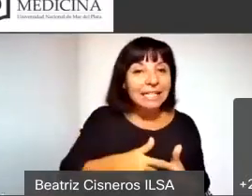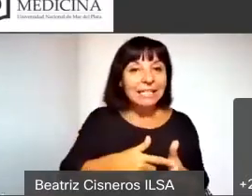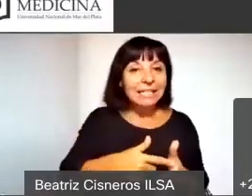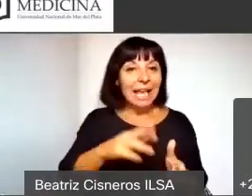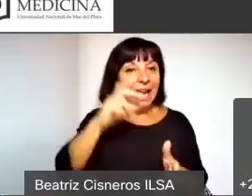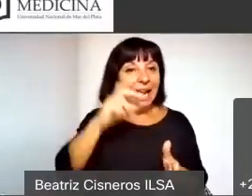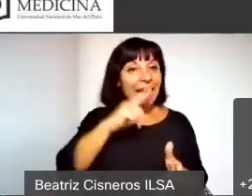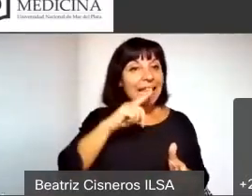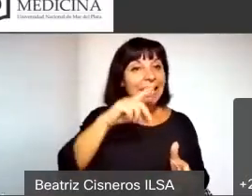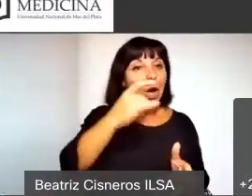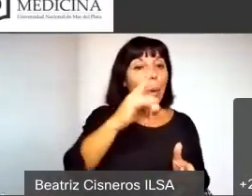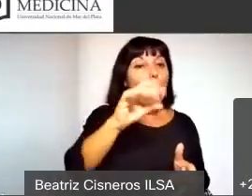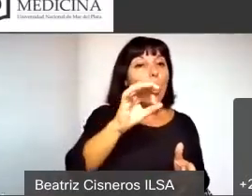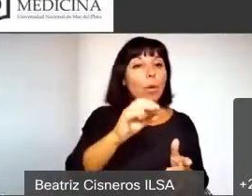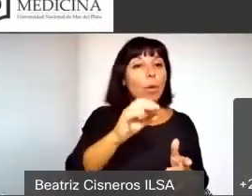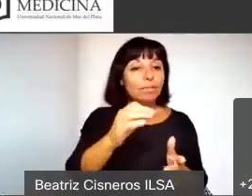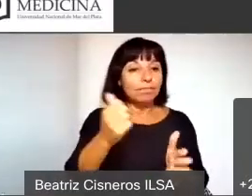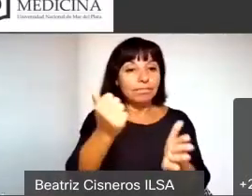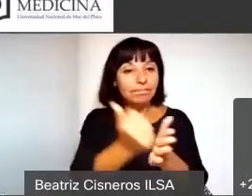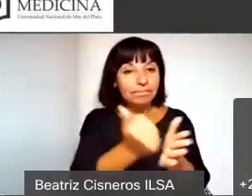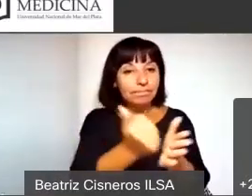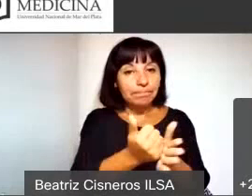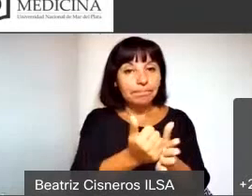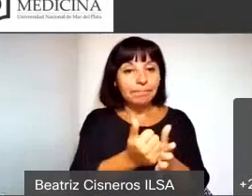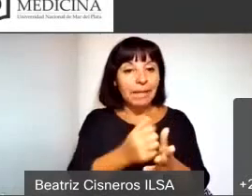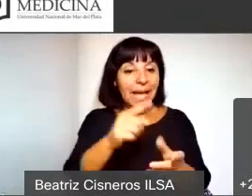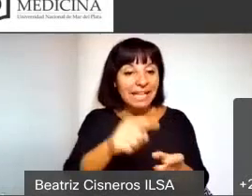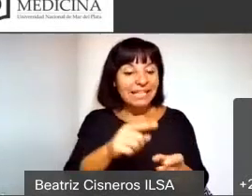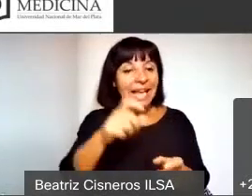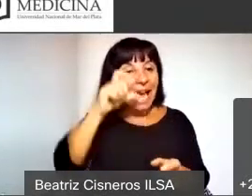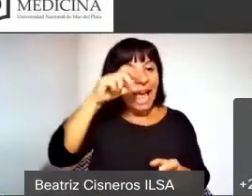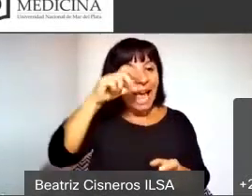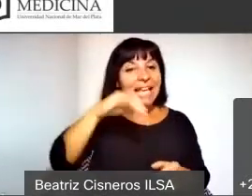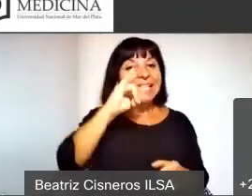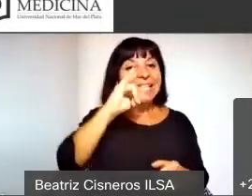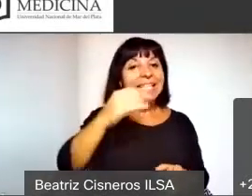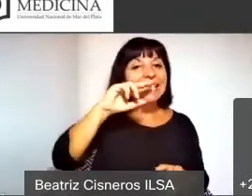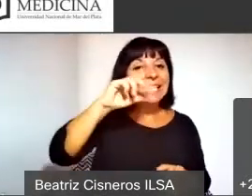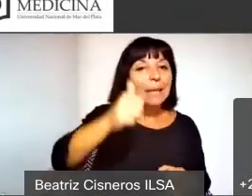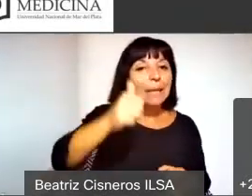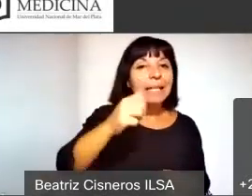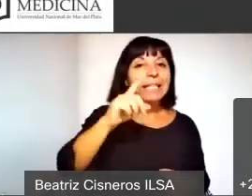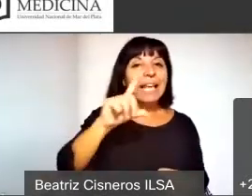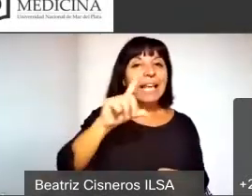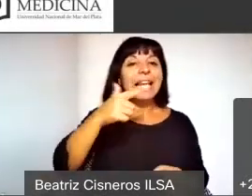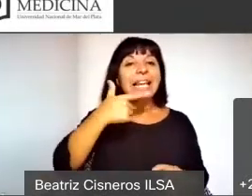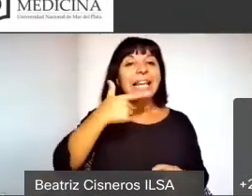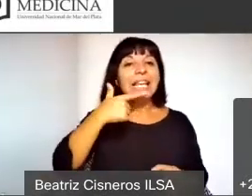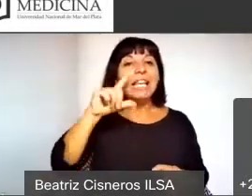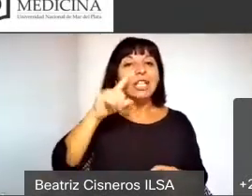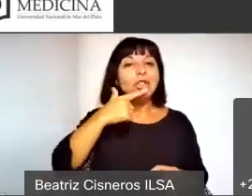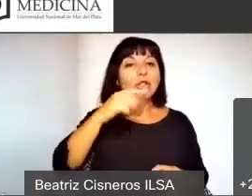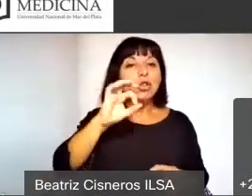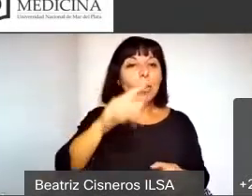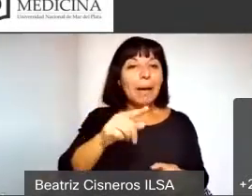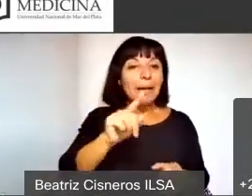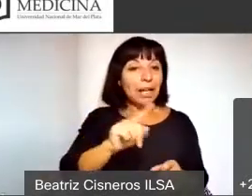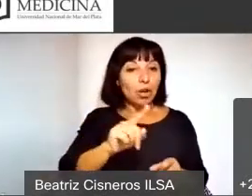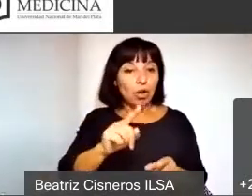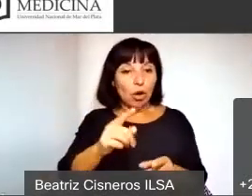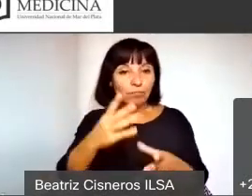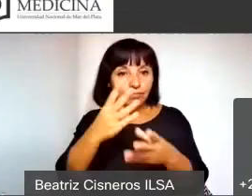poder clasificarlas como enzimas lisosómicas y que no sigan otro destino, que no sean eliminadas de la célula ni